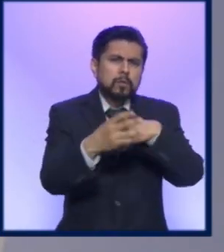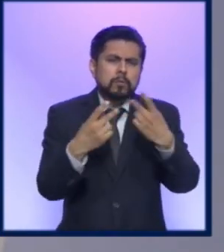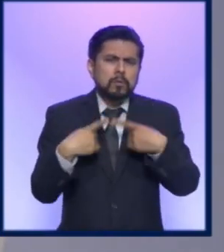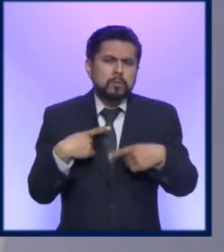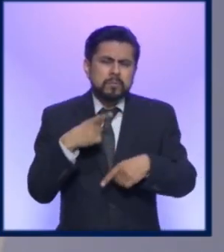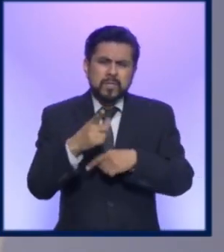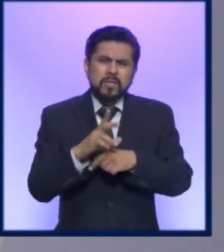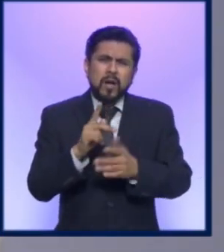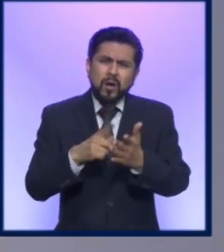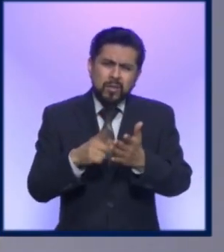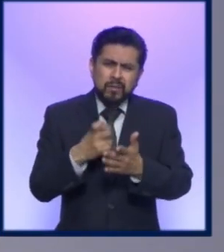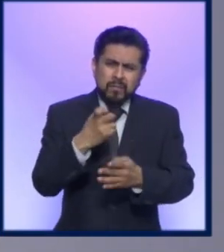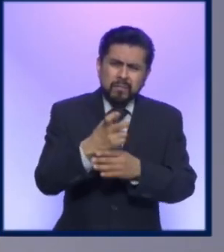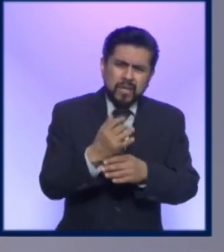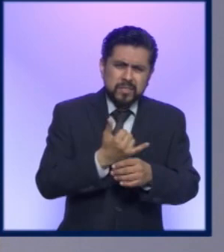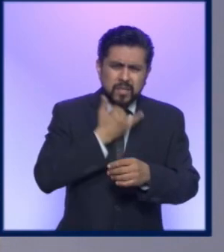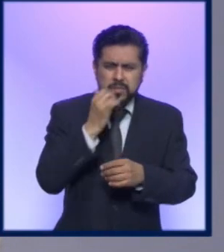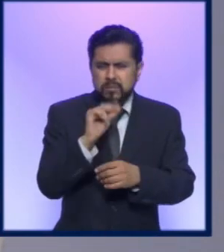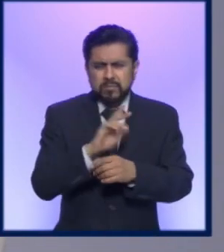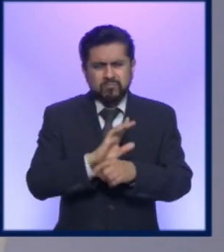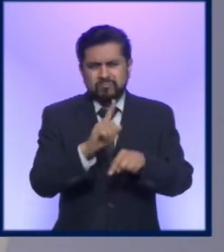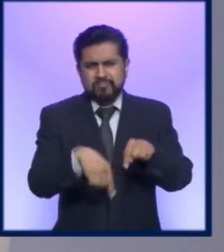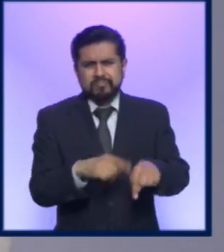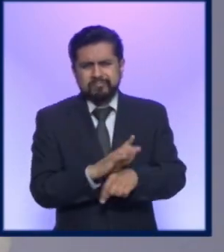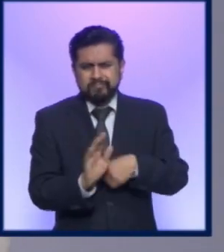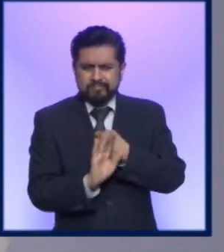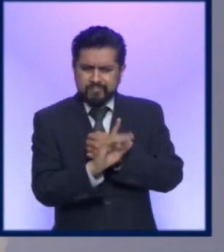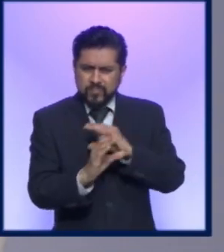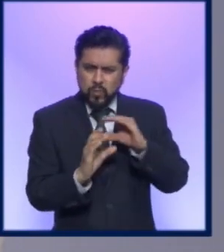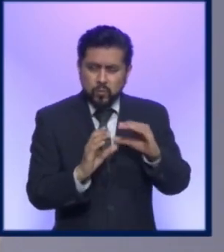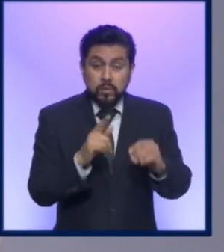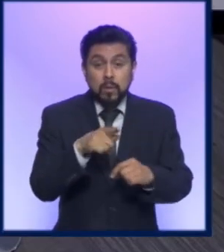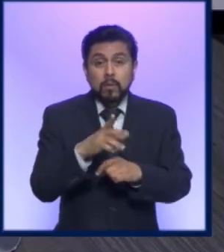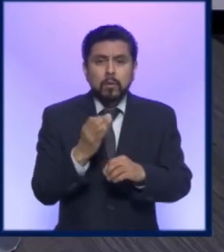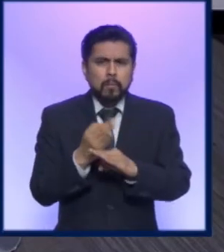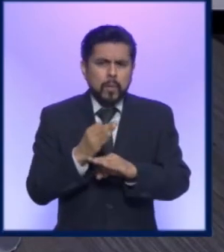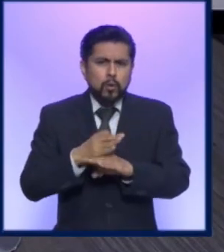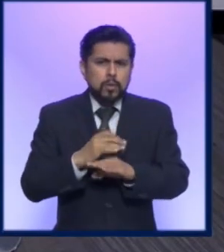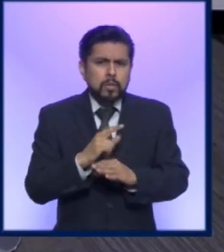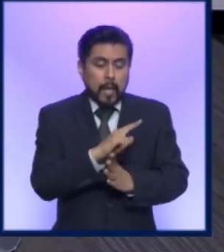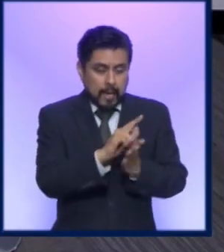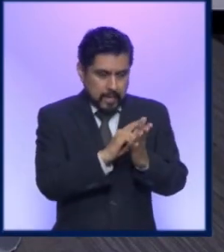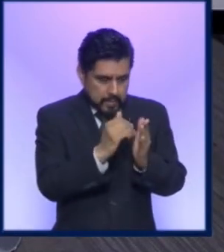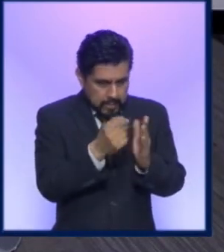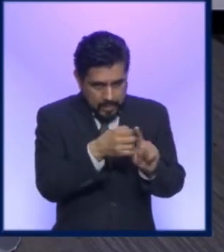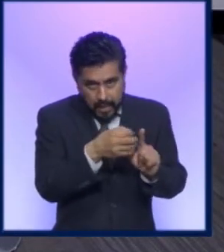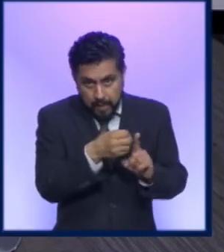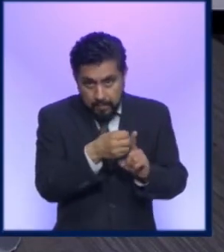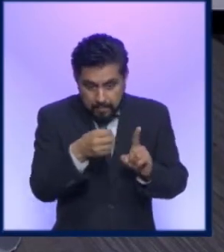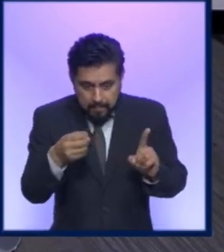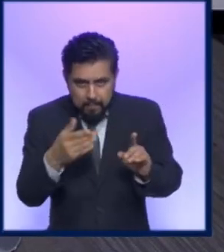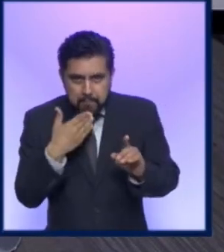incurren este tipo de actos sin embargo Bueno pues el criterio nos permite ya tener